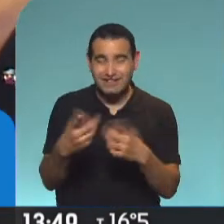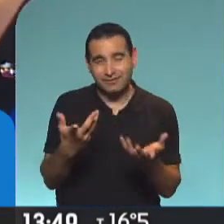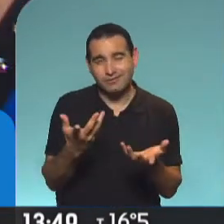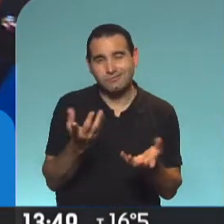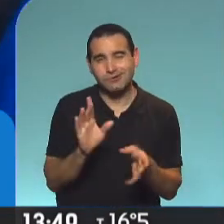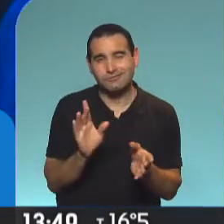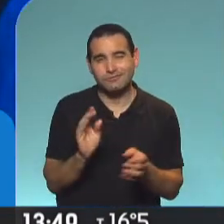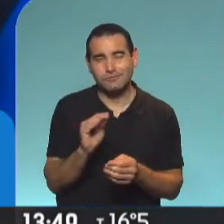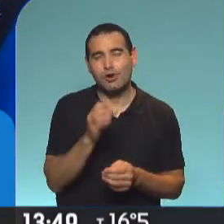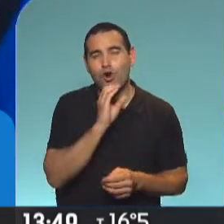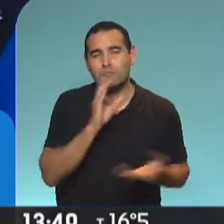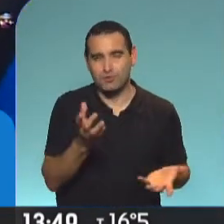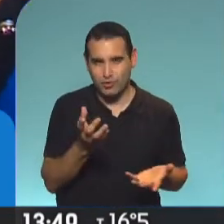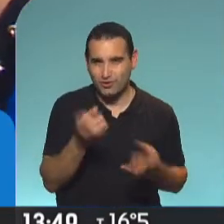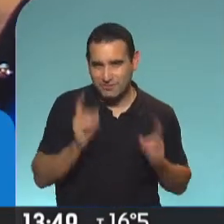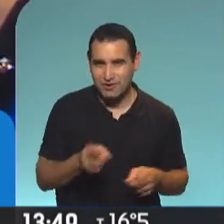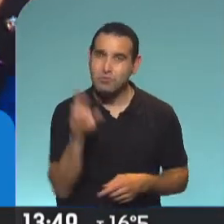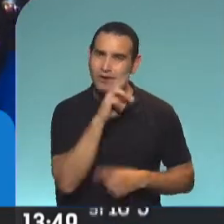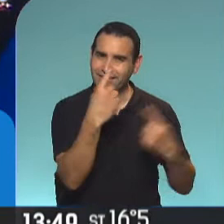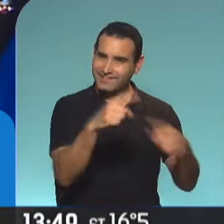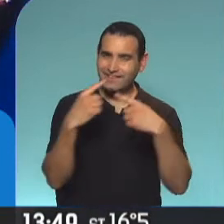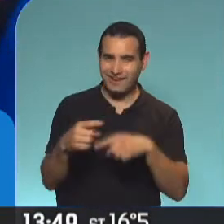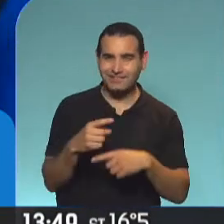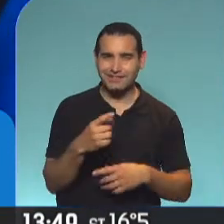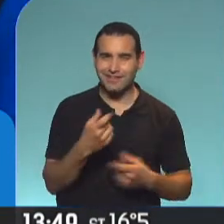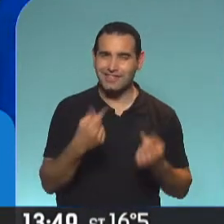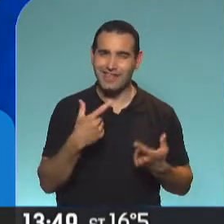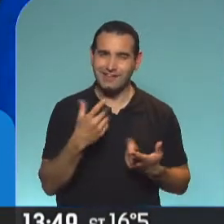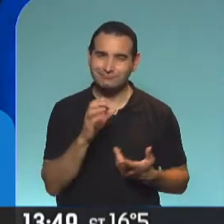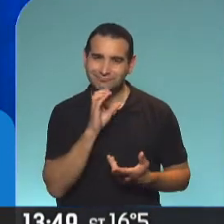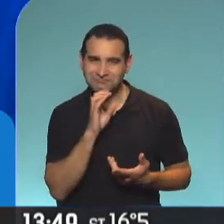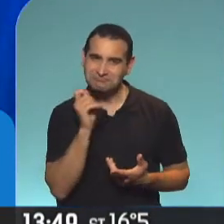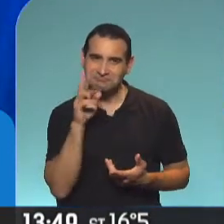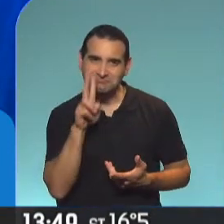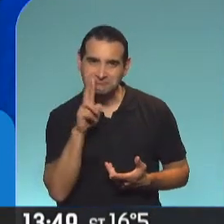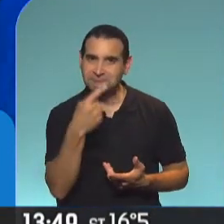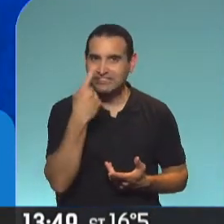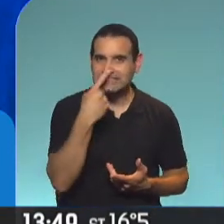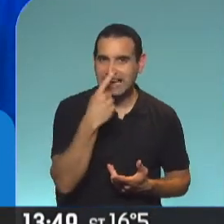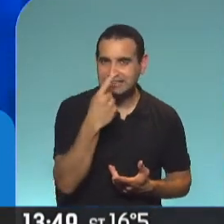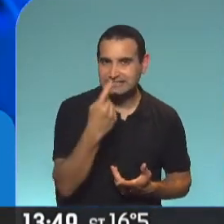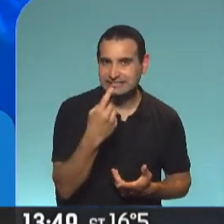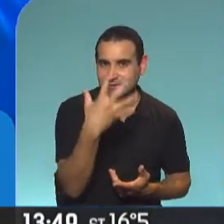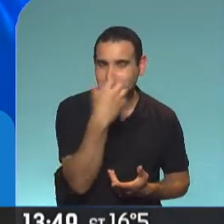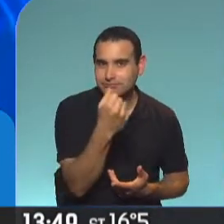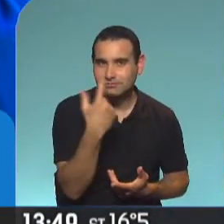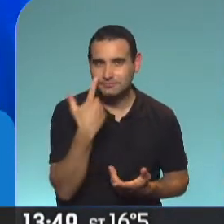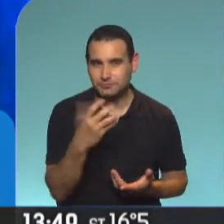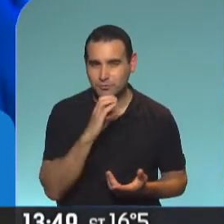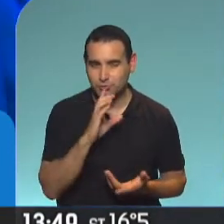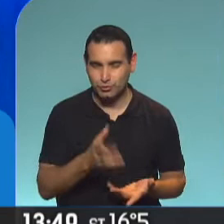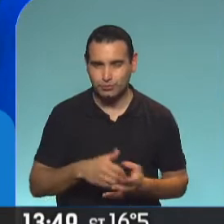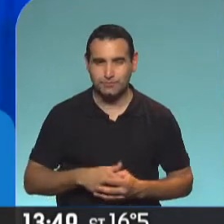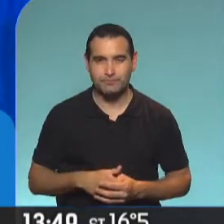¿no? Claro. Que sean dos personajes, dos mujeres tan diferentes, hace que eso, digamos, lo puedas actuar más divertido también,